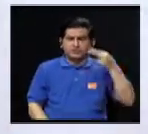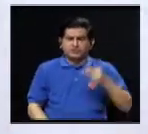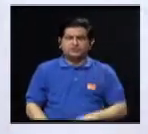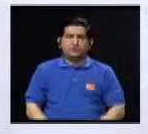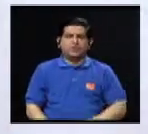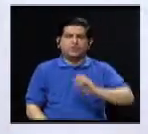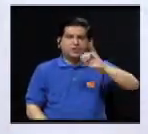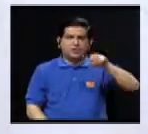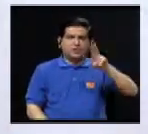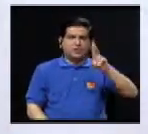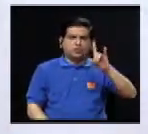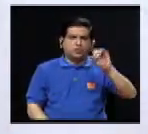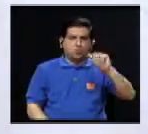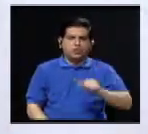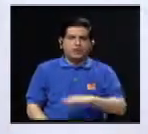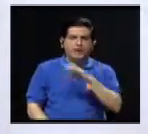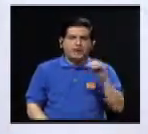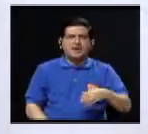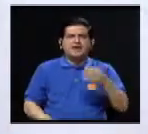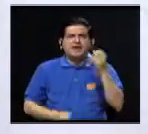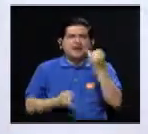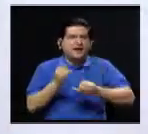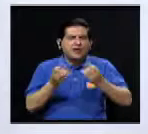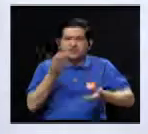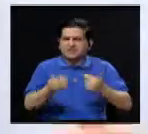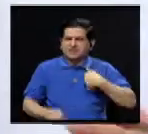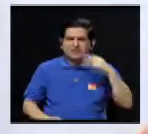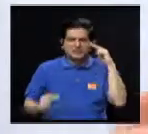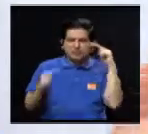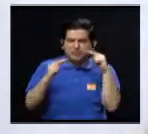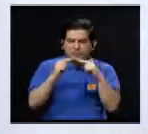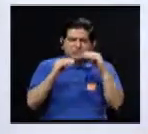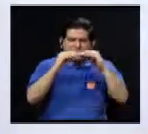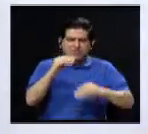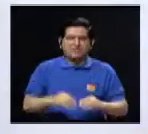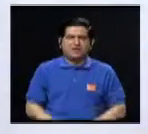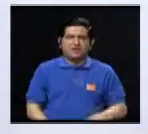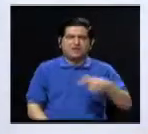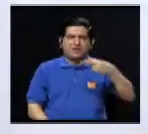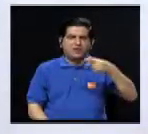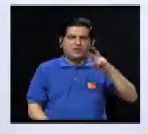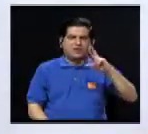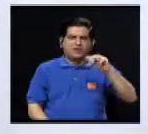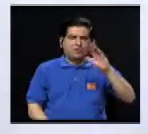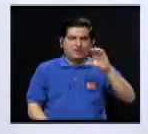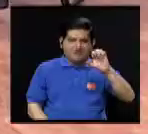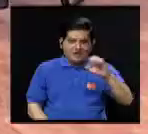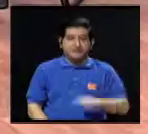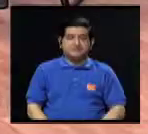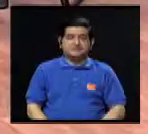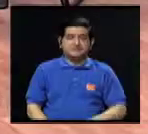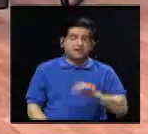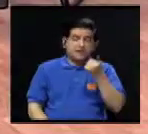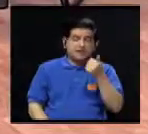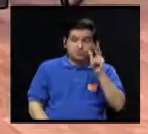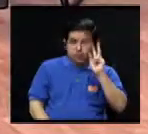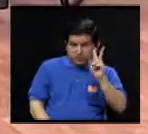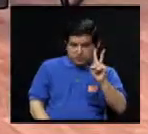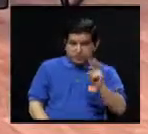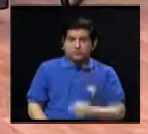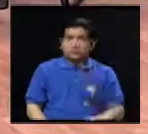Julia, la que menos conocía era doña Grace, Grace, que es una mujer un poco más joven, pero las otras